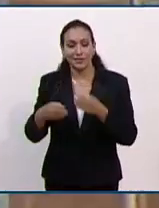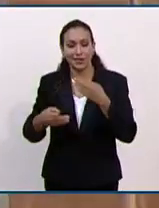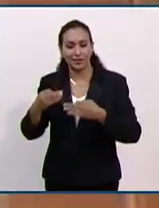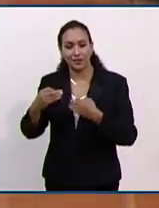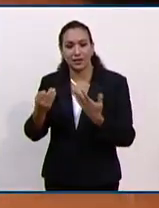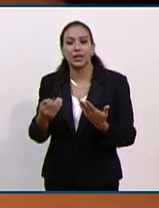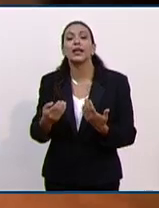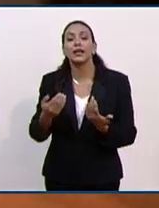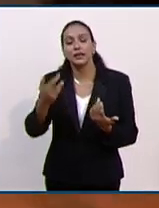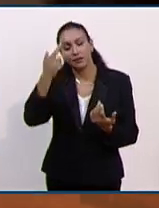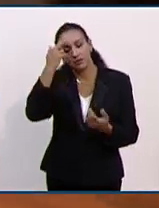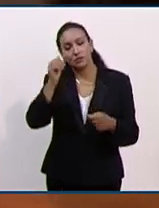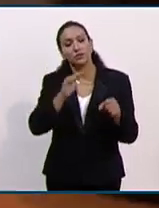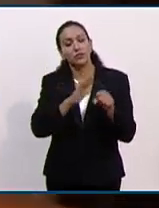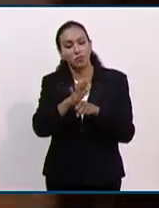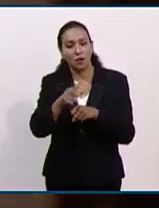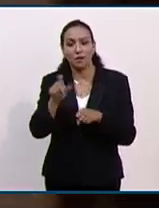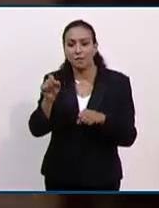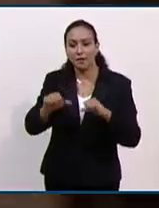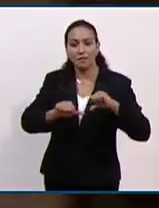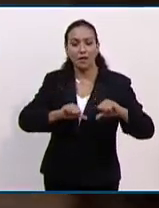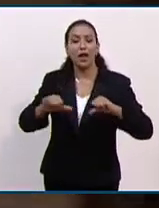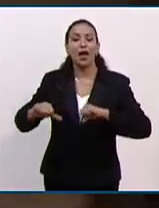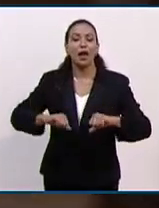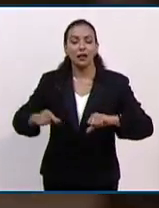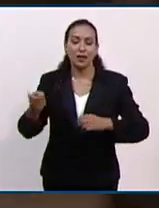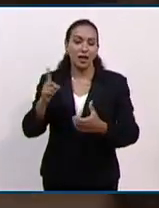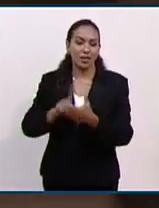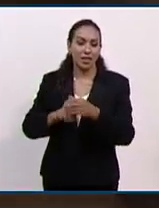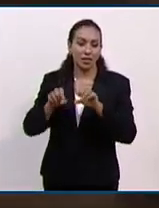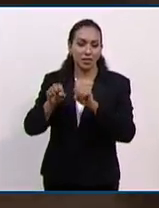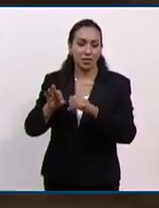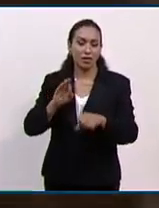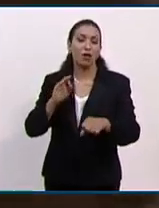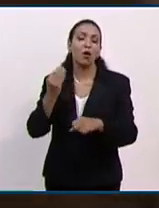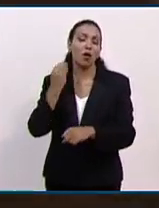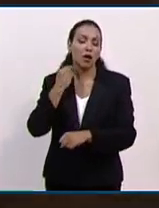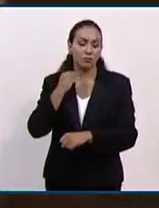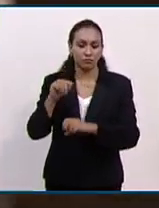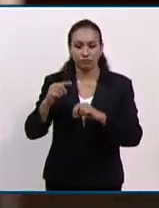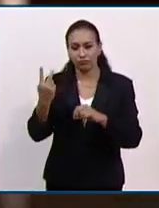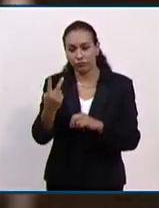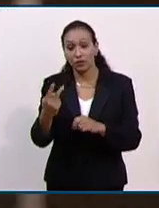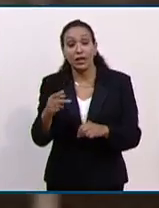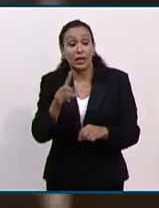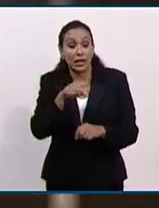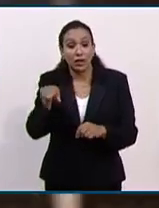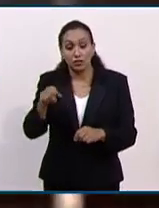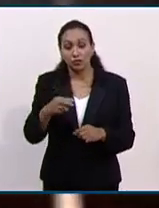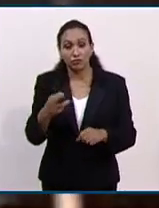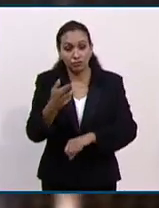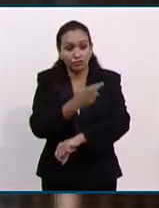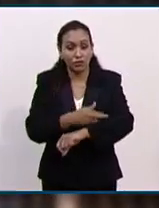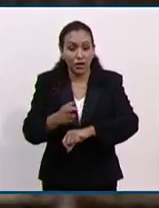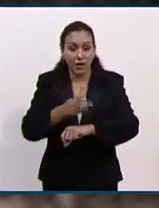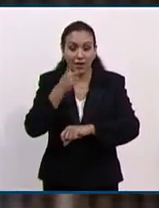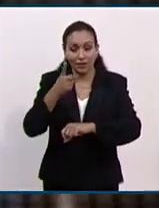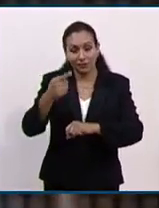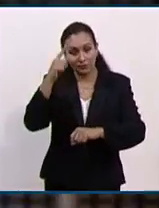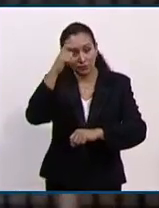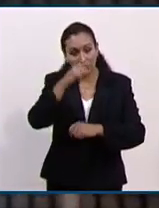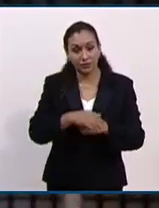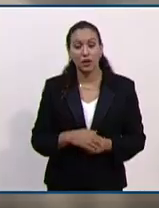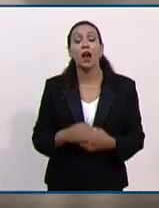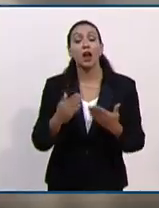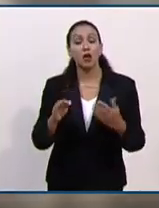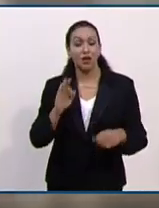es consecuencia de la misma actividad procesal de la defensa de ambos procesados y de la complejidad de sus casos. La